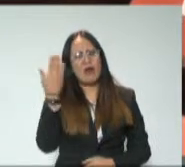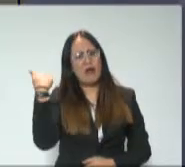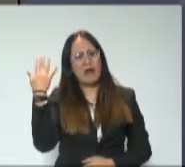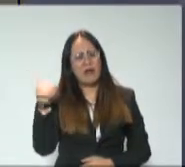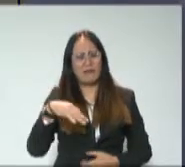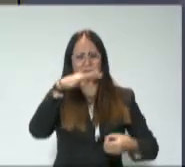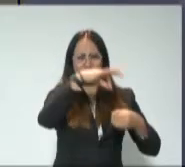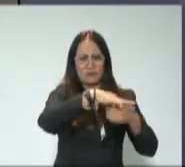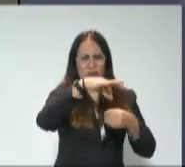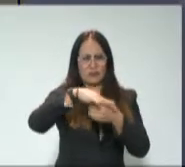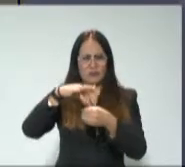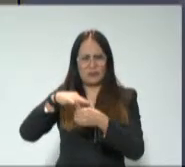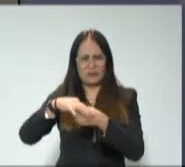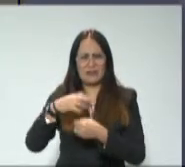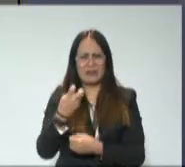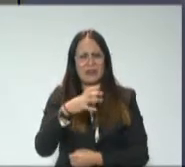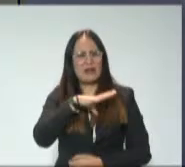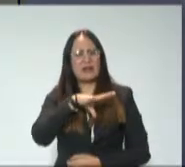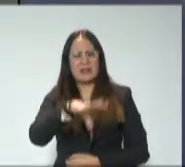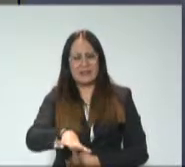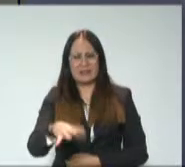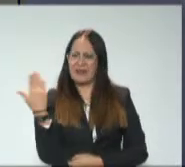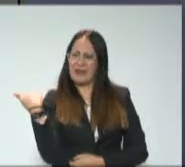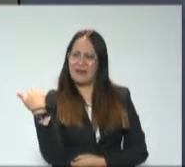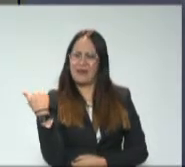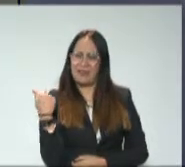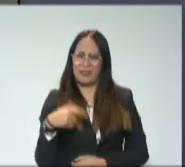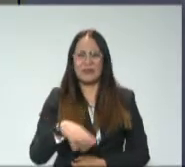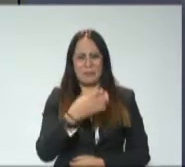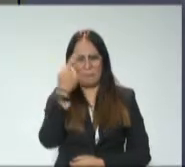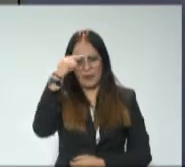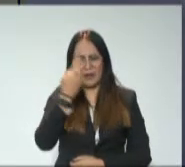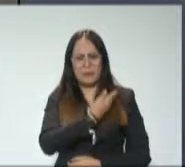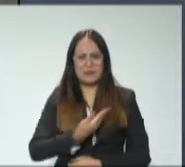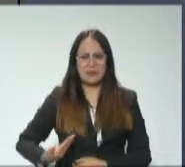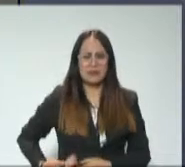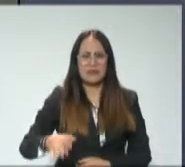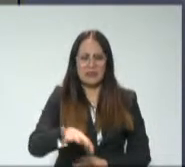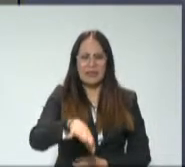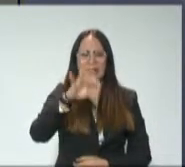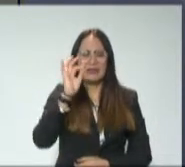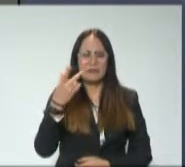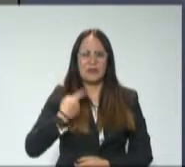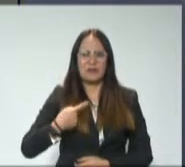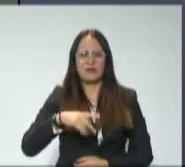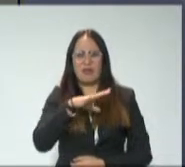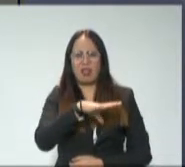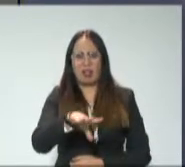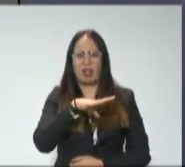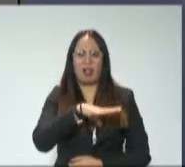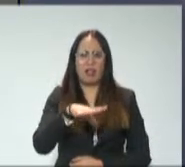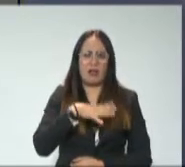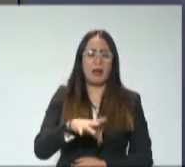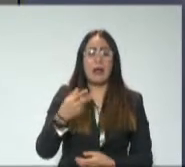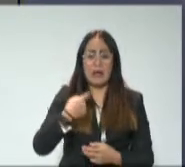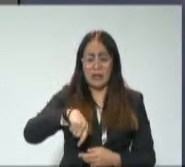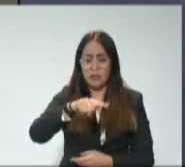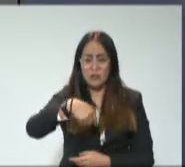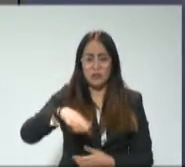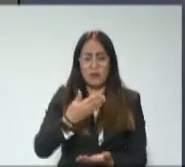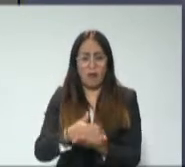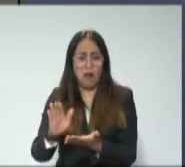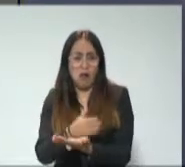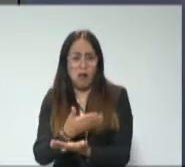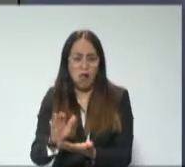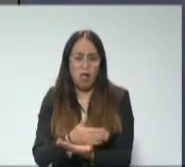urnas durante la última elección presidencial su combate ya lo sabemos no puede ser individual puesto que ya